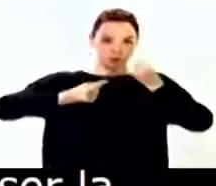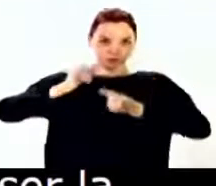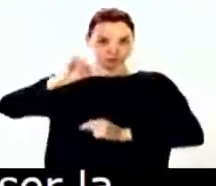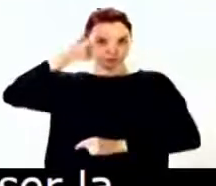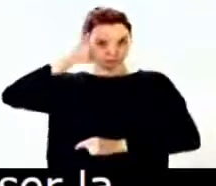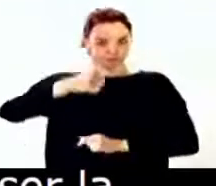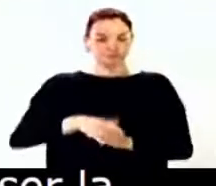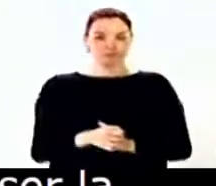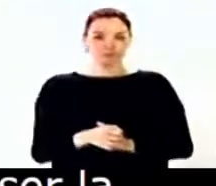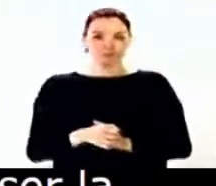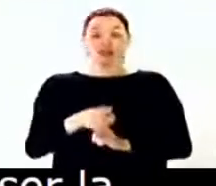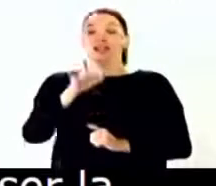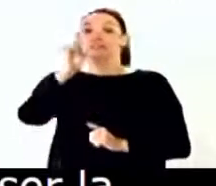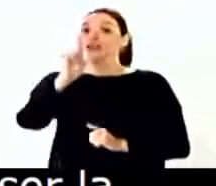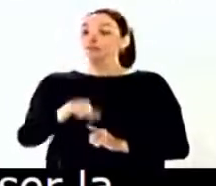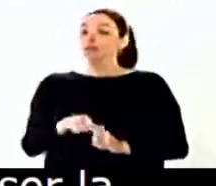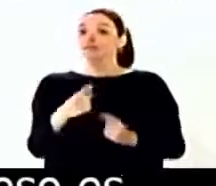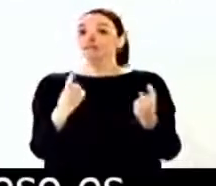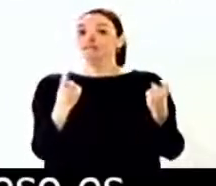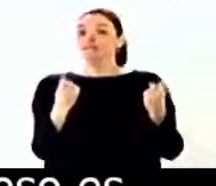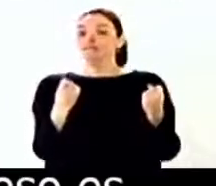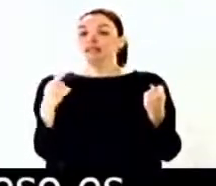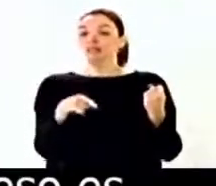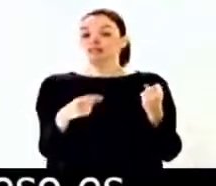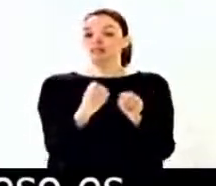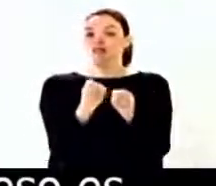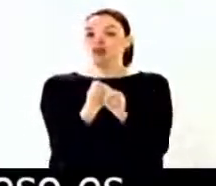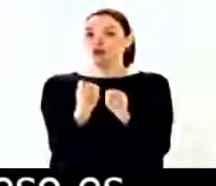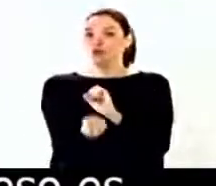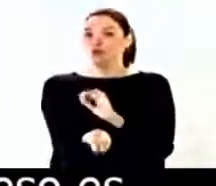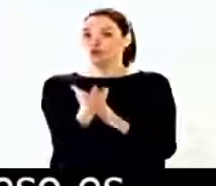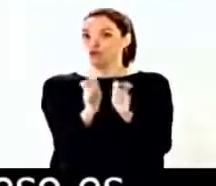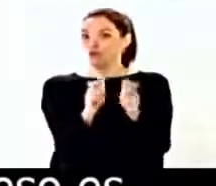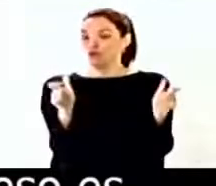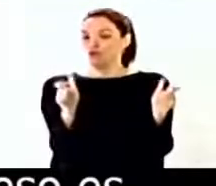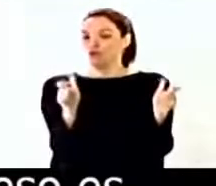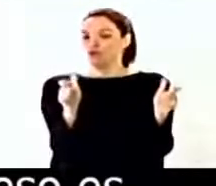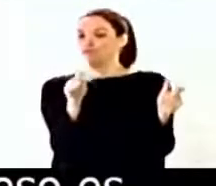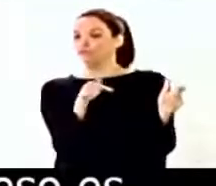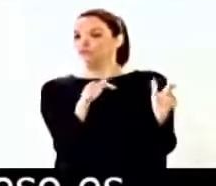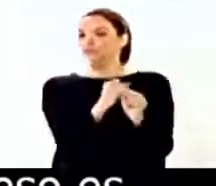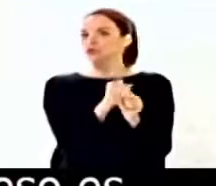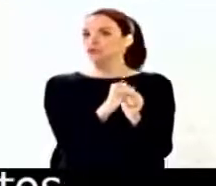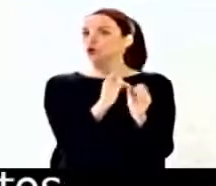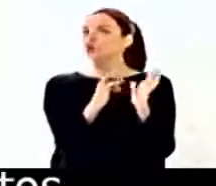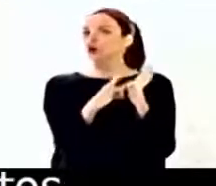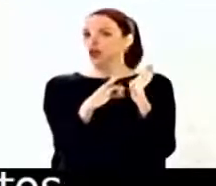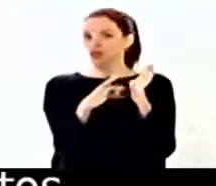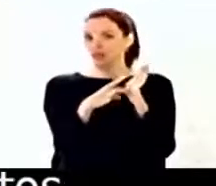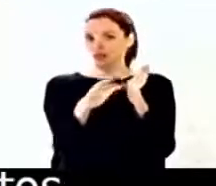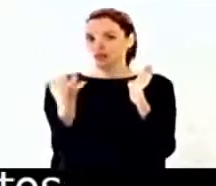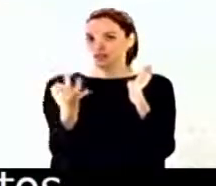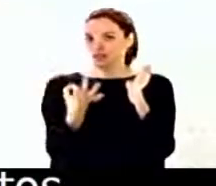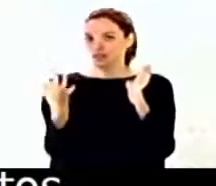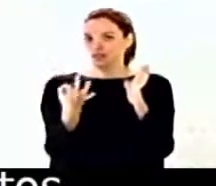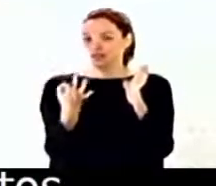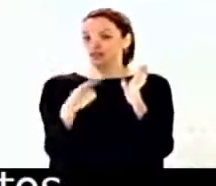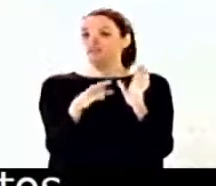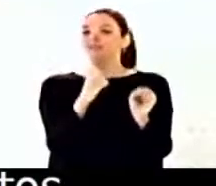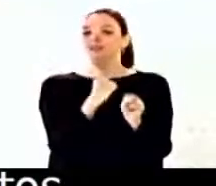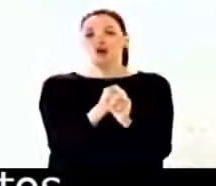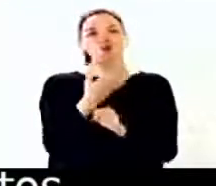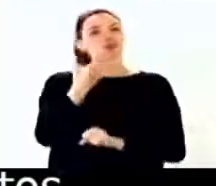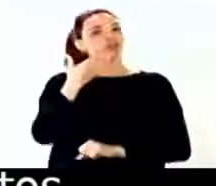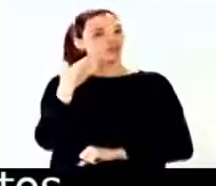Pero también necesitamos una creación de empleo que se base en un empleo de calidad, en un empleo